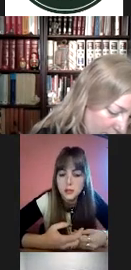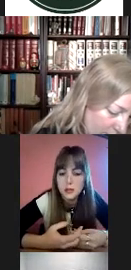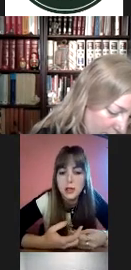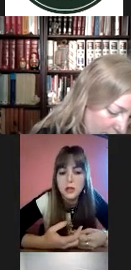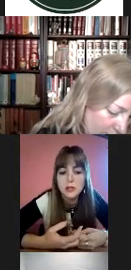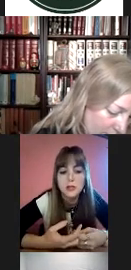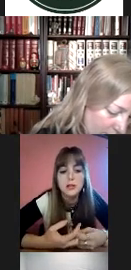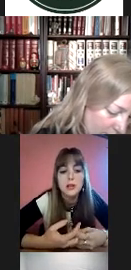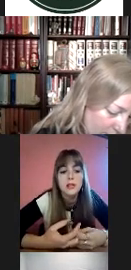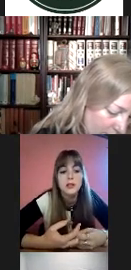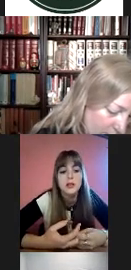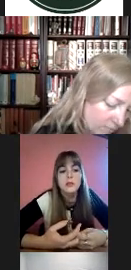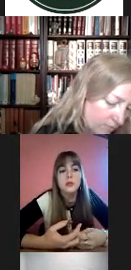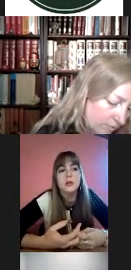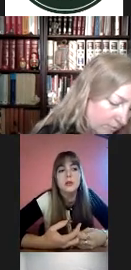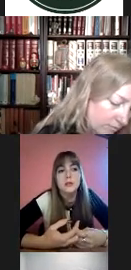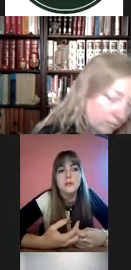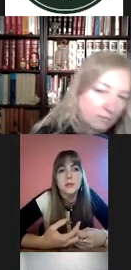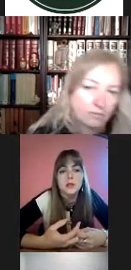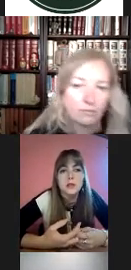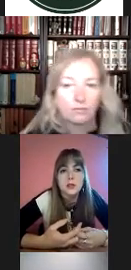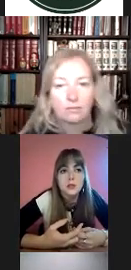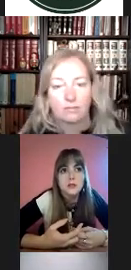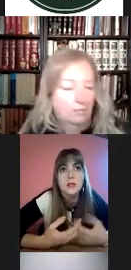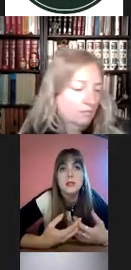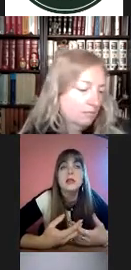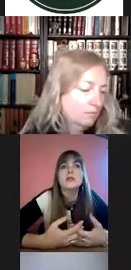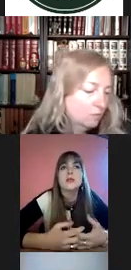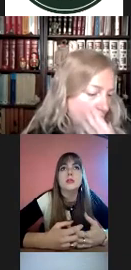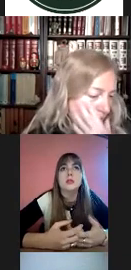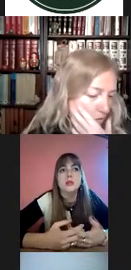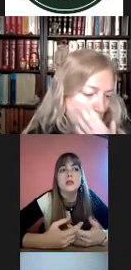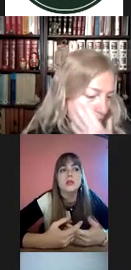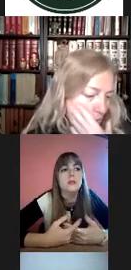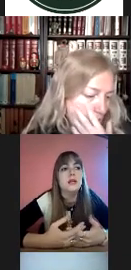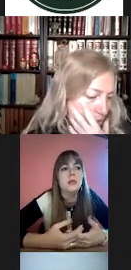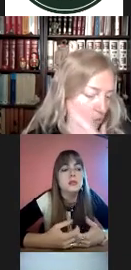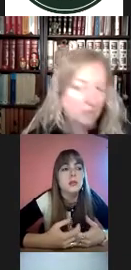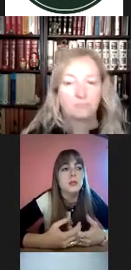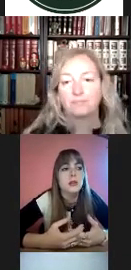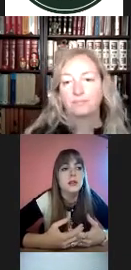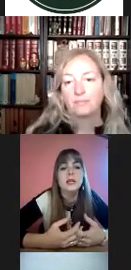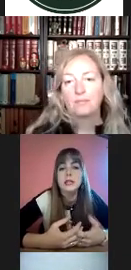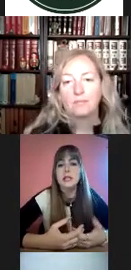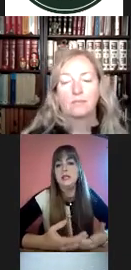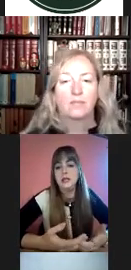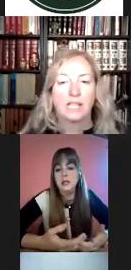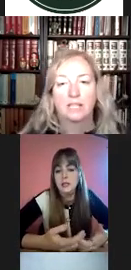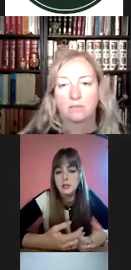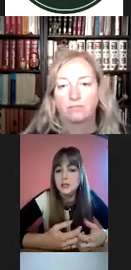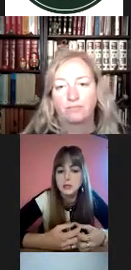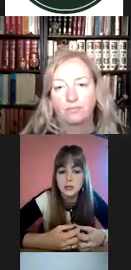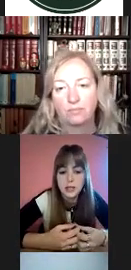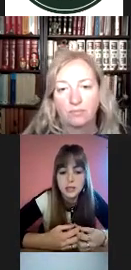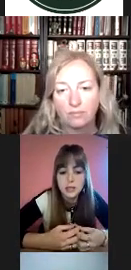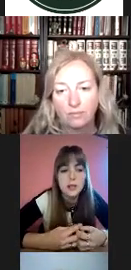es tan importante la educación, y mismo, quizás nosotros cuando explicamos, decimos por qué hay tanta cantidad de animales